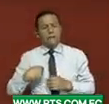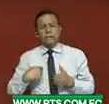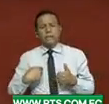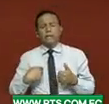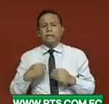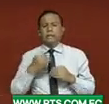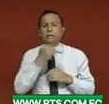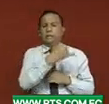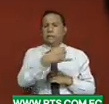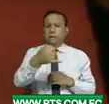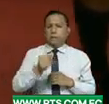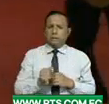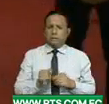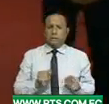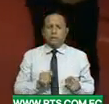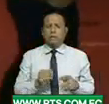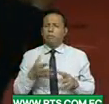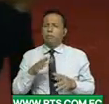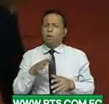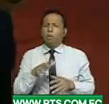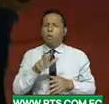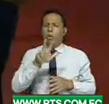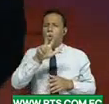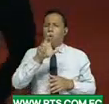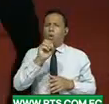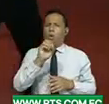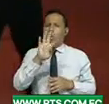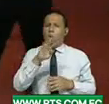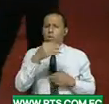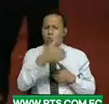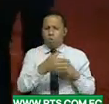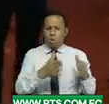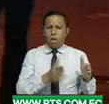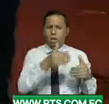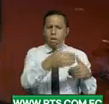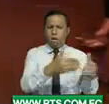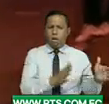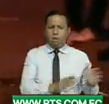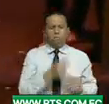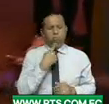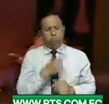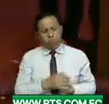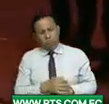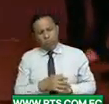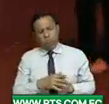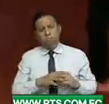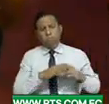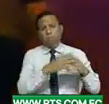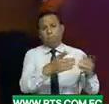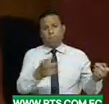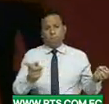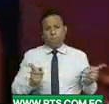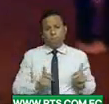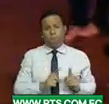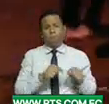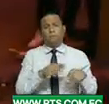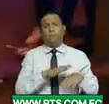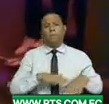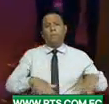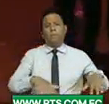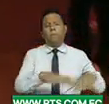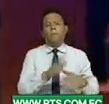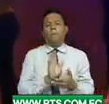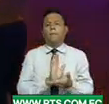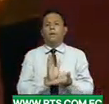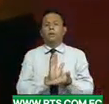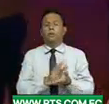acordonada prácticamente unas 3-4 cuadras a la redonda, aquí en este sector de Evasión Popular, donde